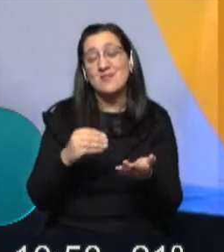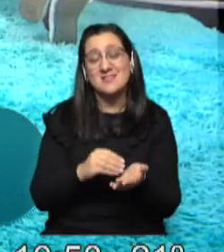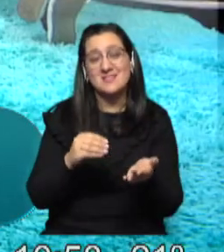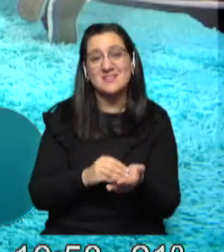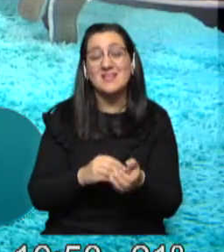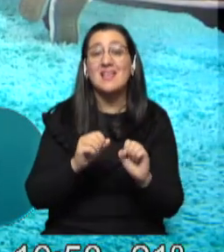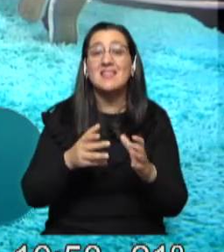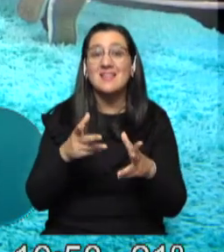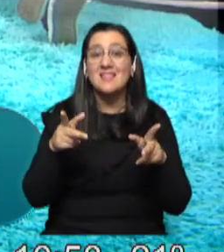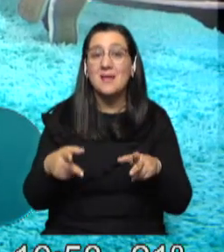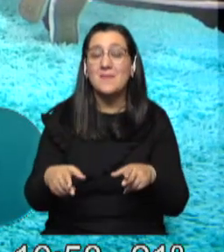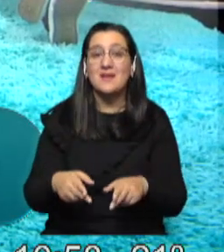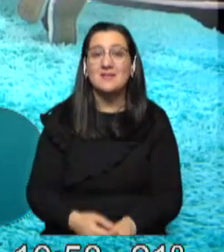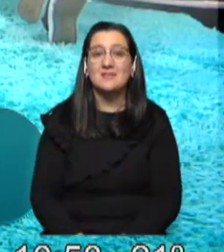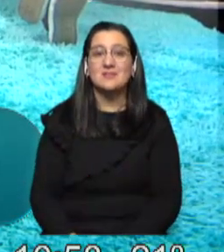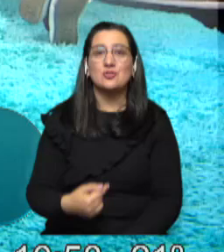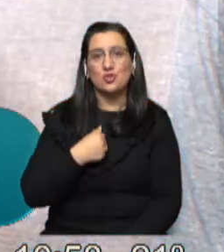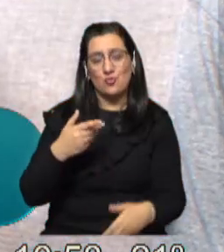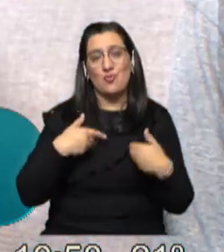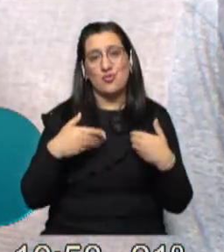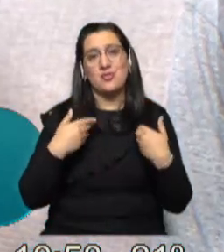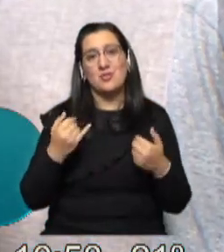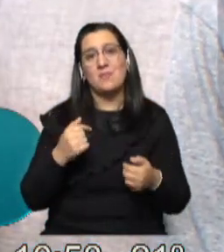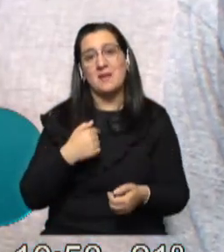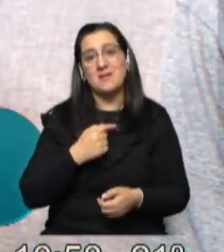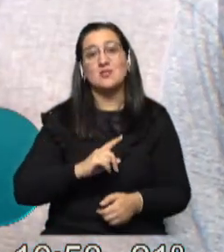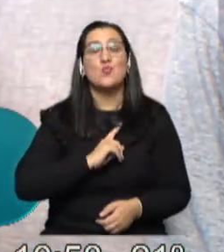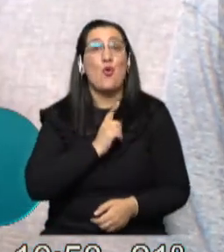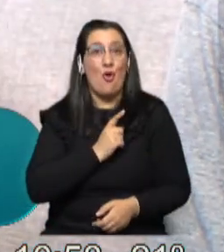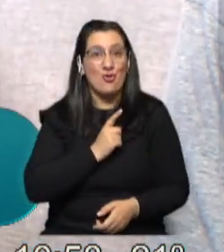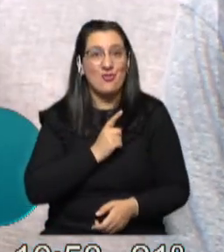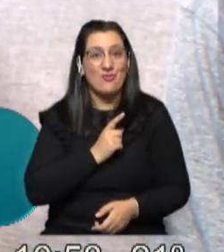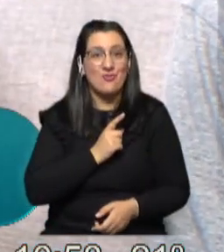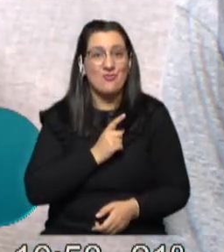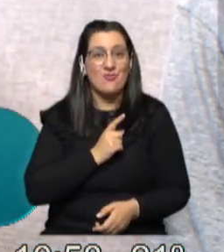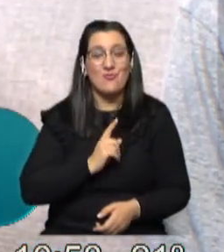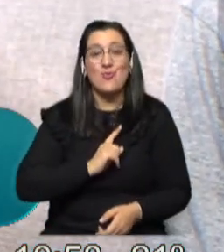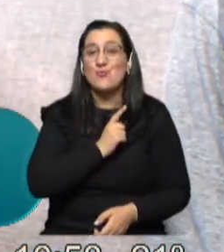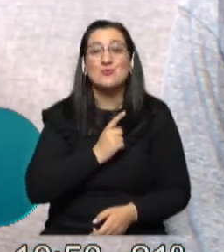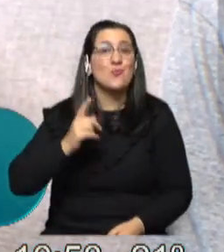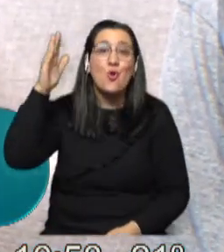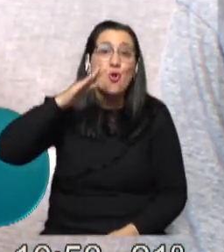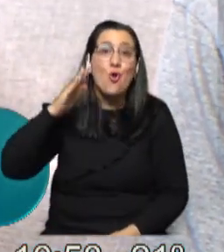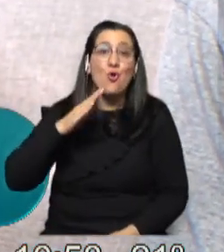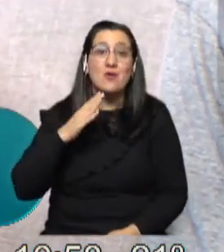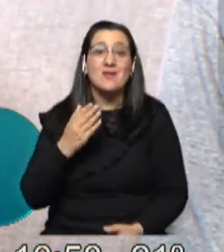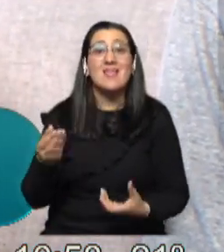esta etapa? Y bueno, yo estoy muy contento. Para mí es un honor estar con este grupo humano.